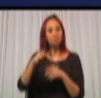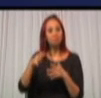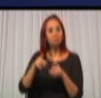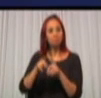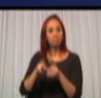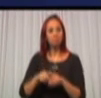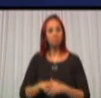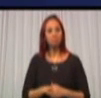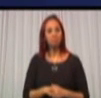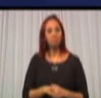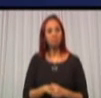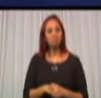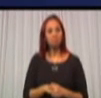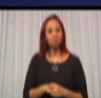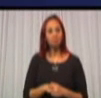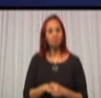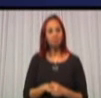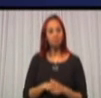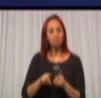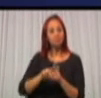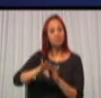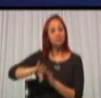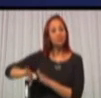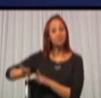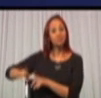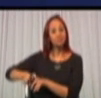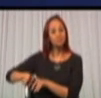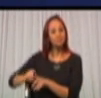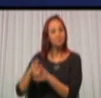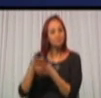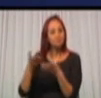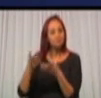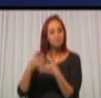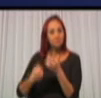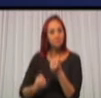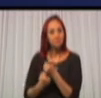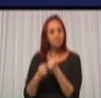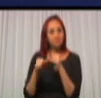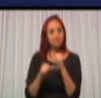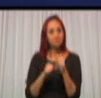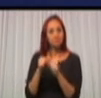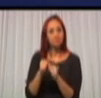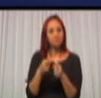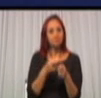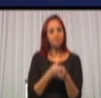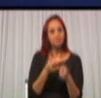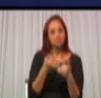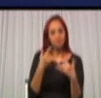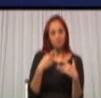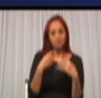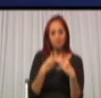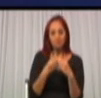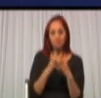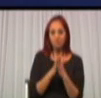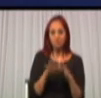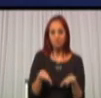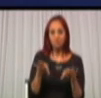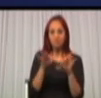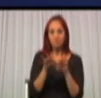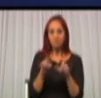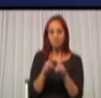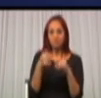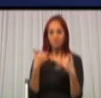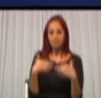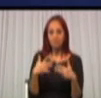también. Y sin dejar de lado también el poner en marcha el plan regulador. Creo que es muy, muy importante que ya